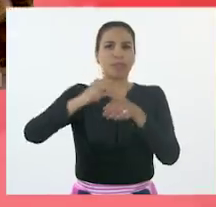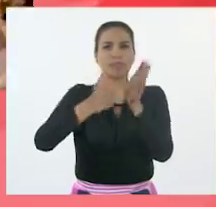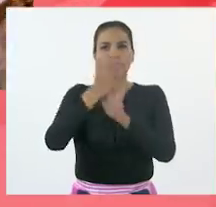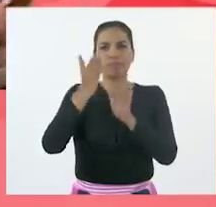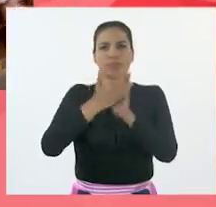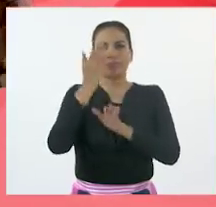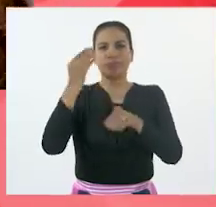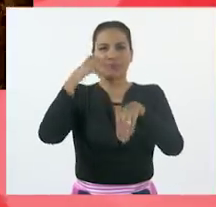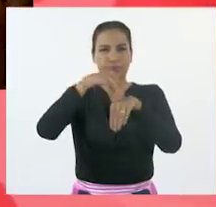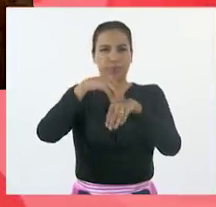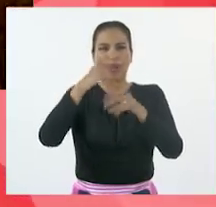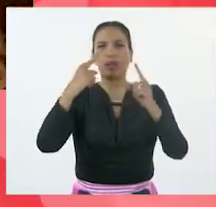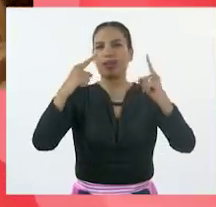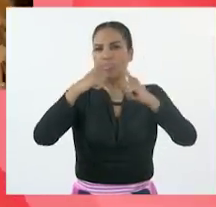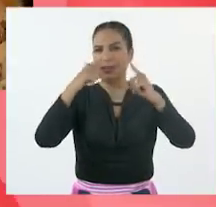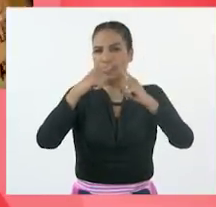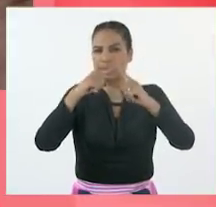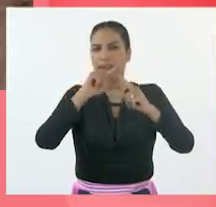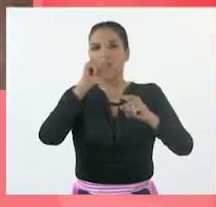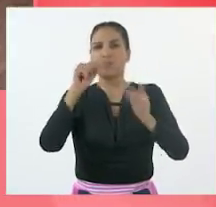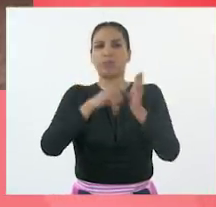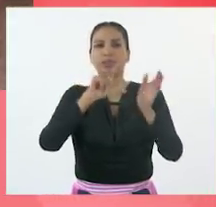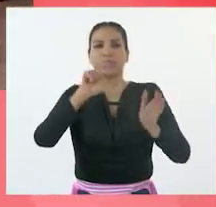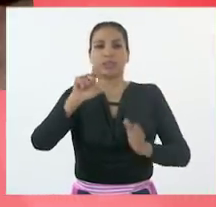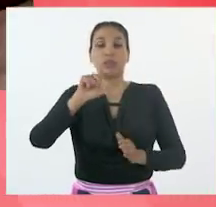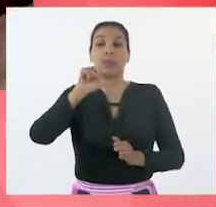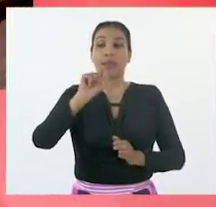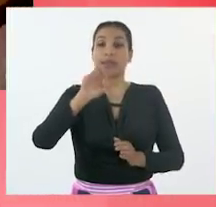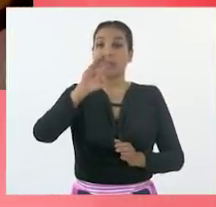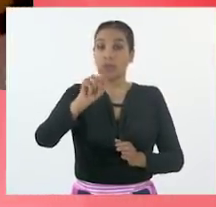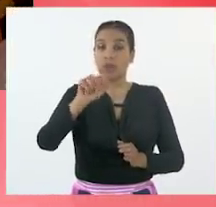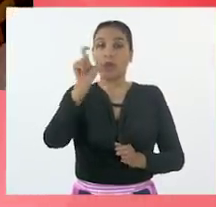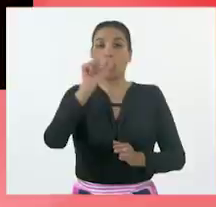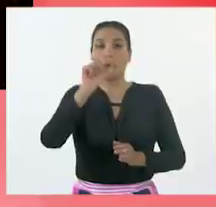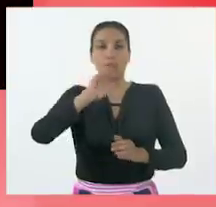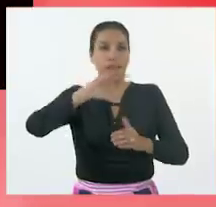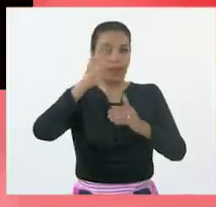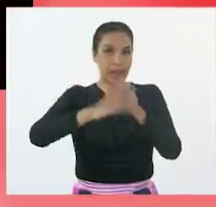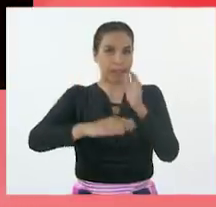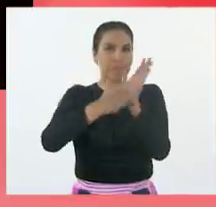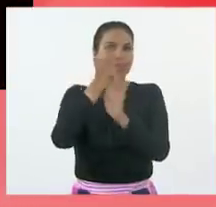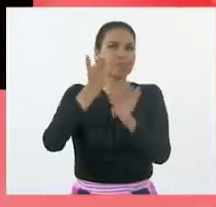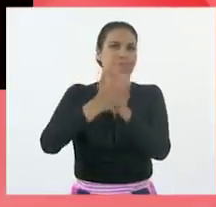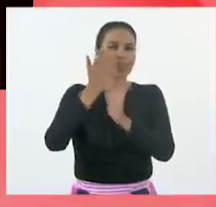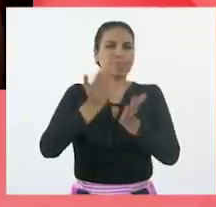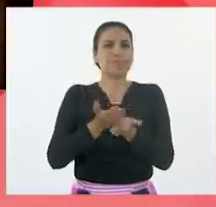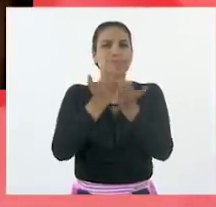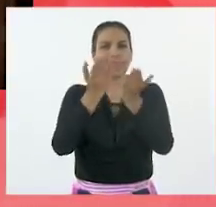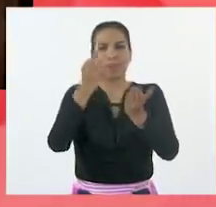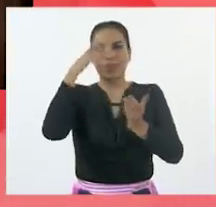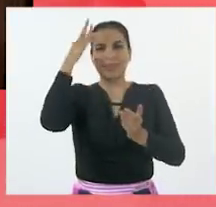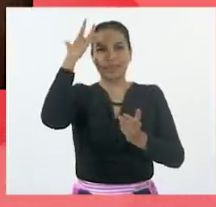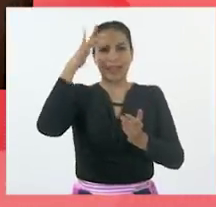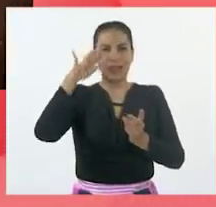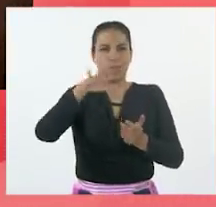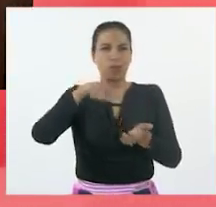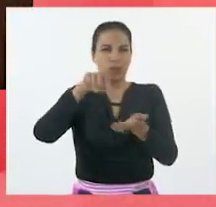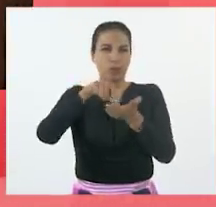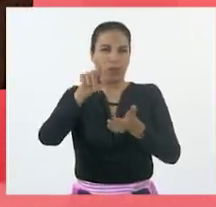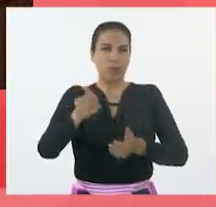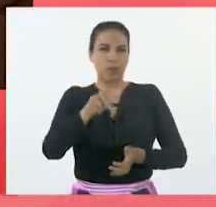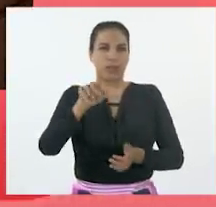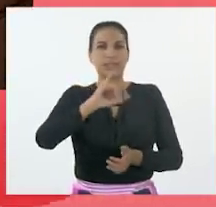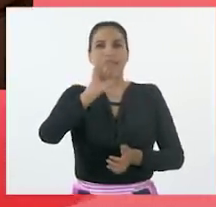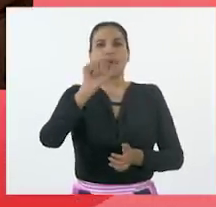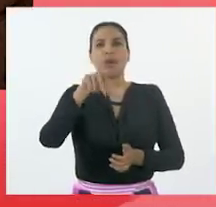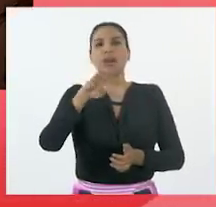nuevo templo y convento. Y fue hasta 1729 cuando fue terminado y consagrado al santo patrón del pueblo,